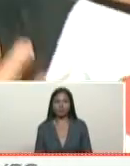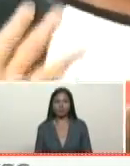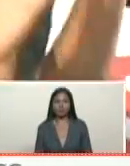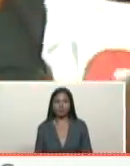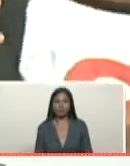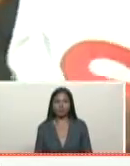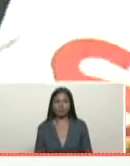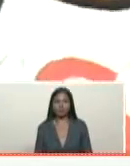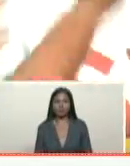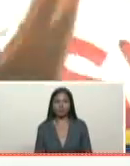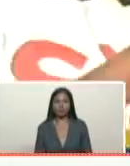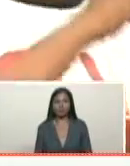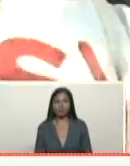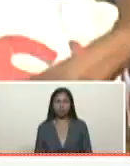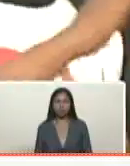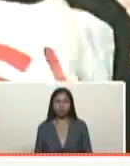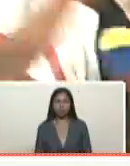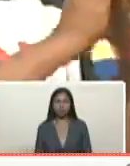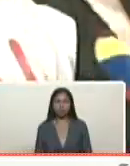Ajá.